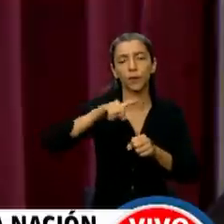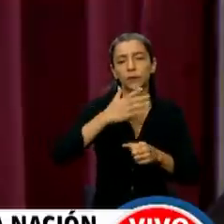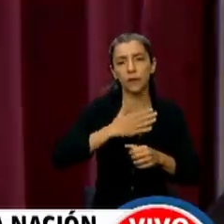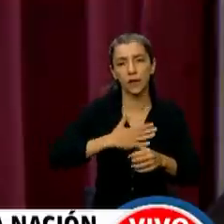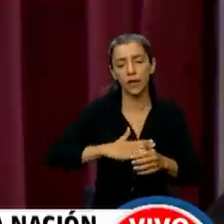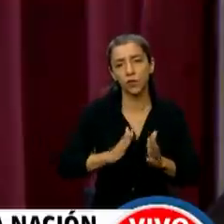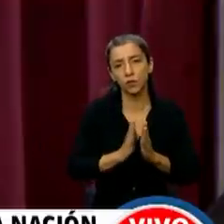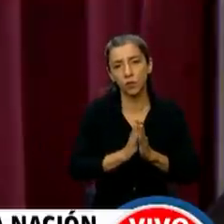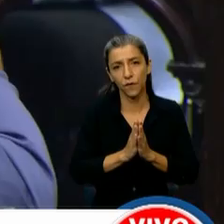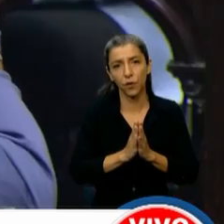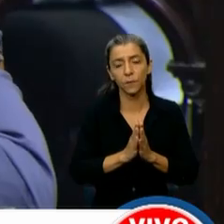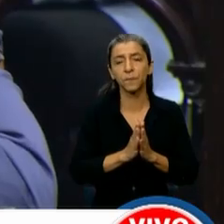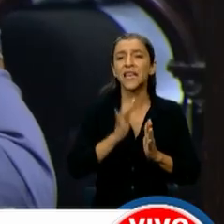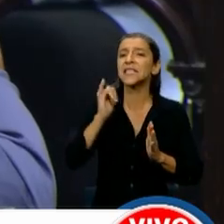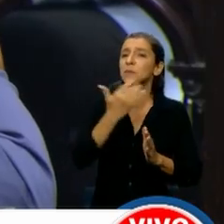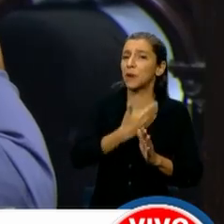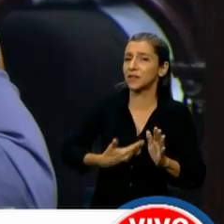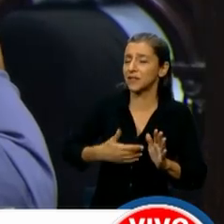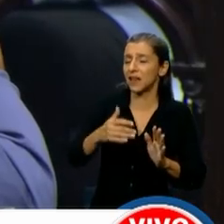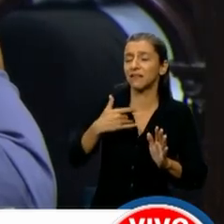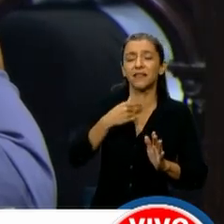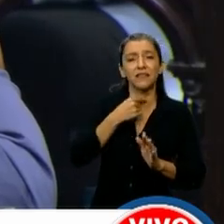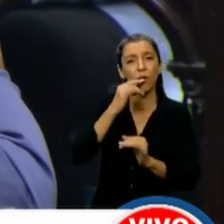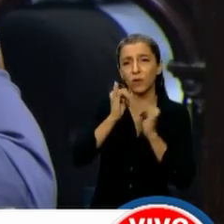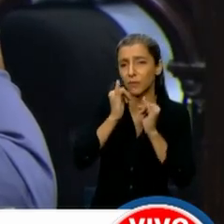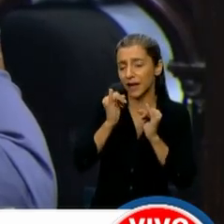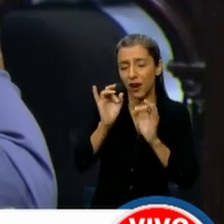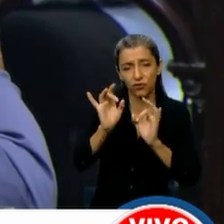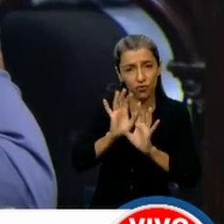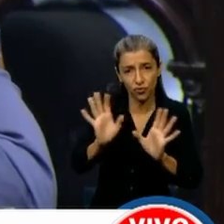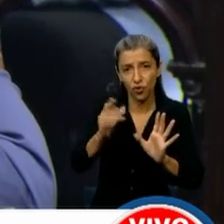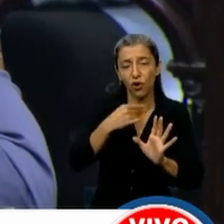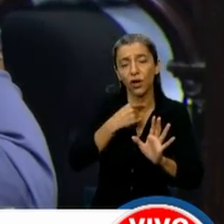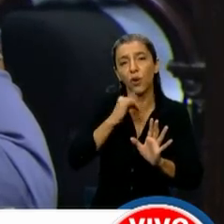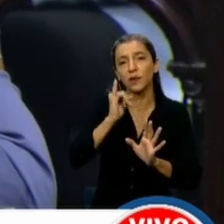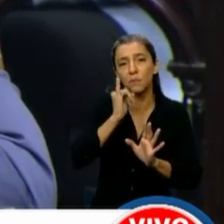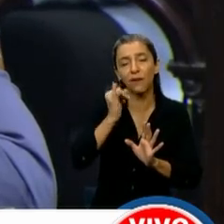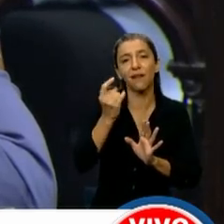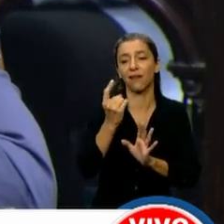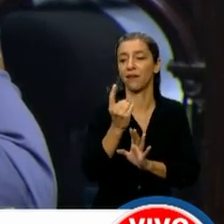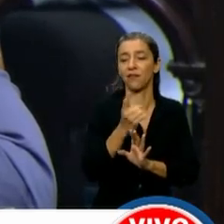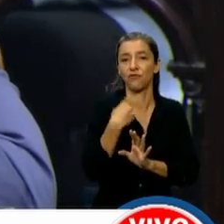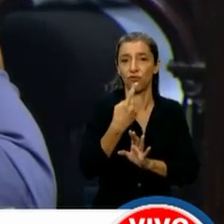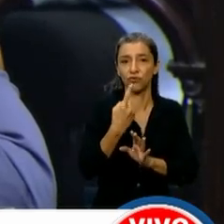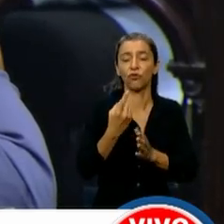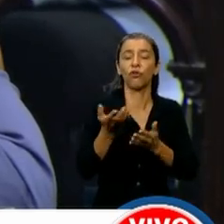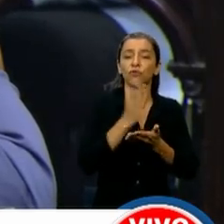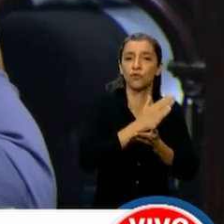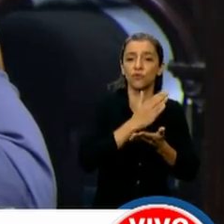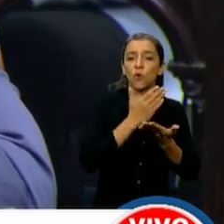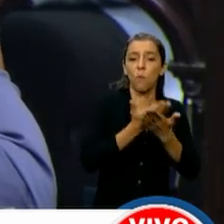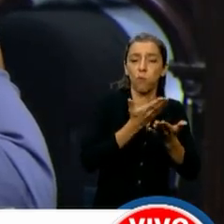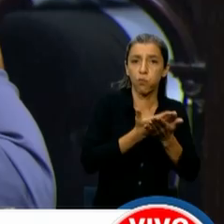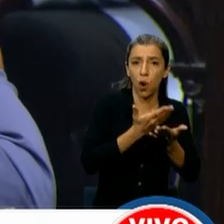si presentes sólo para explicar por qué tal vez haya parte de avanzada si lo sabes es que estuvimos una propuesta y mostrador